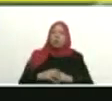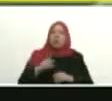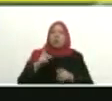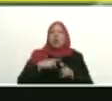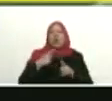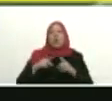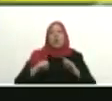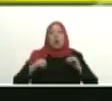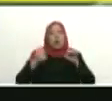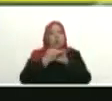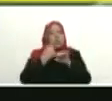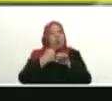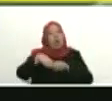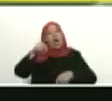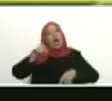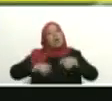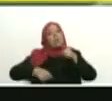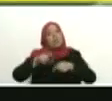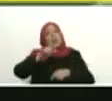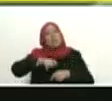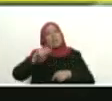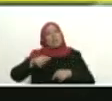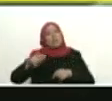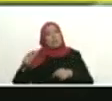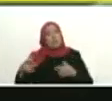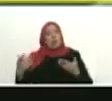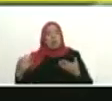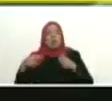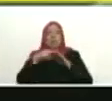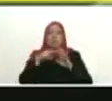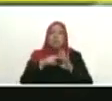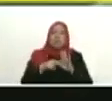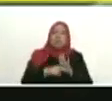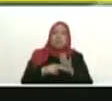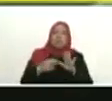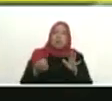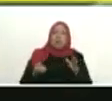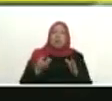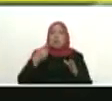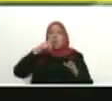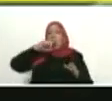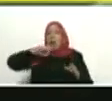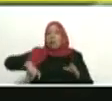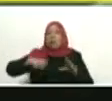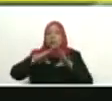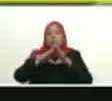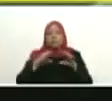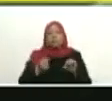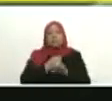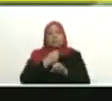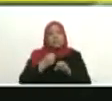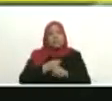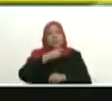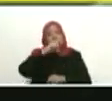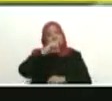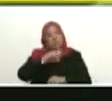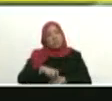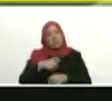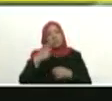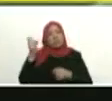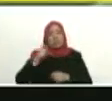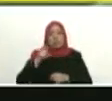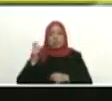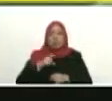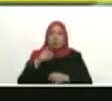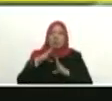ese principio no se cumpla con alguna gente y solamente quisieran sembrar miseria, odio,